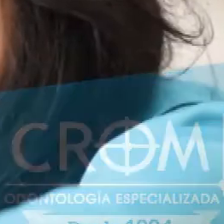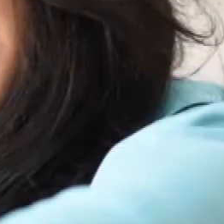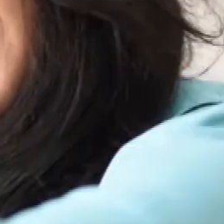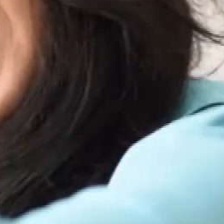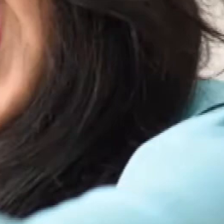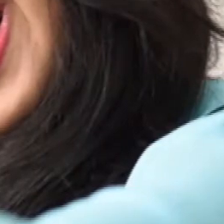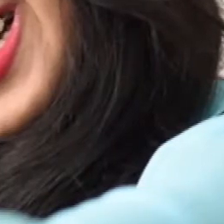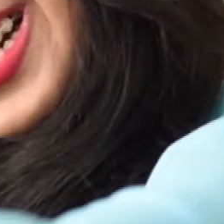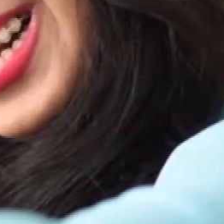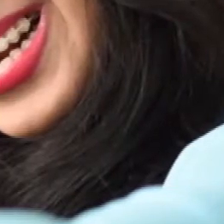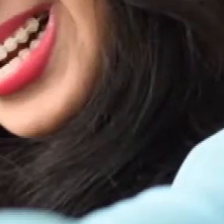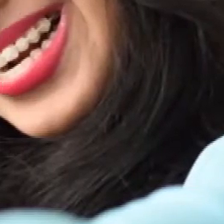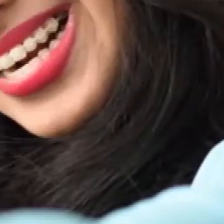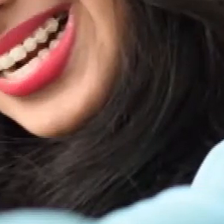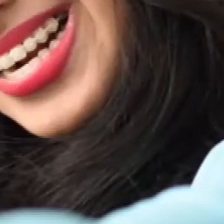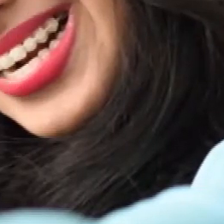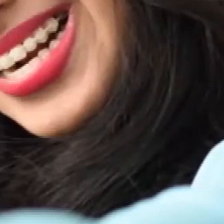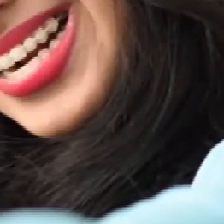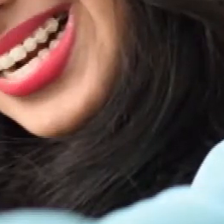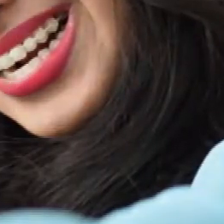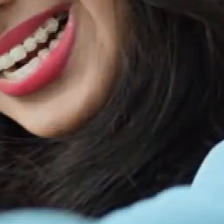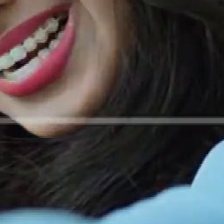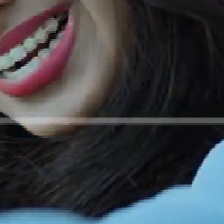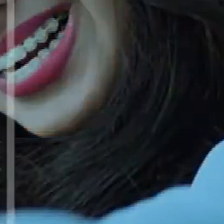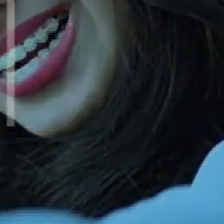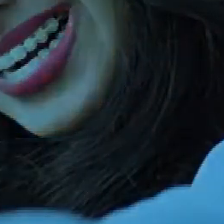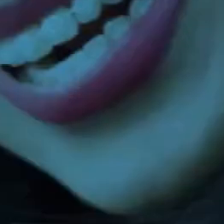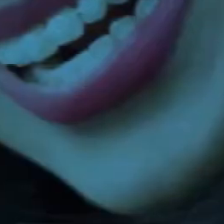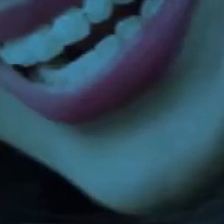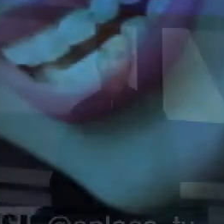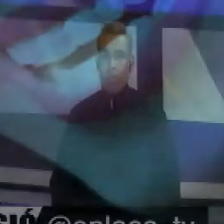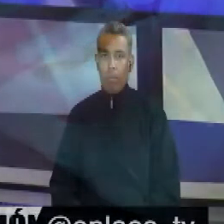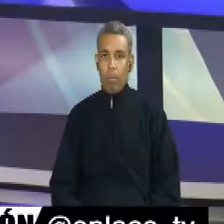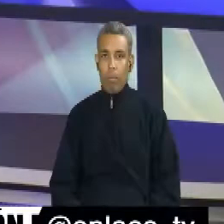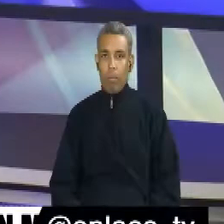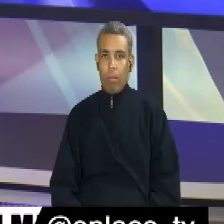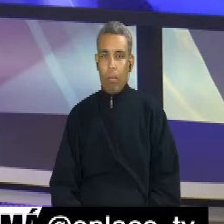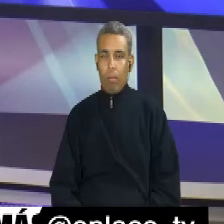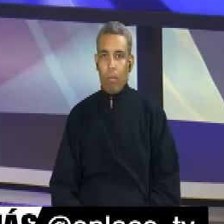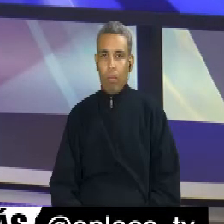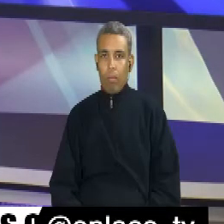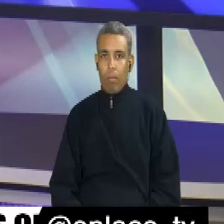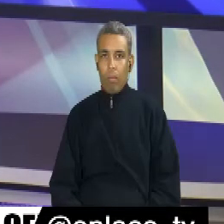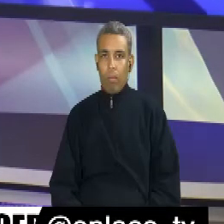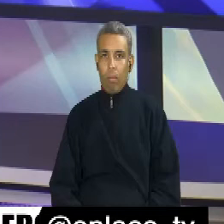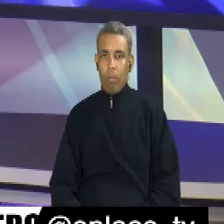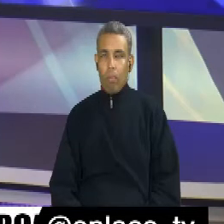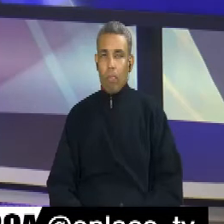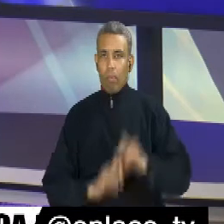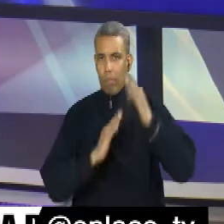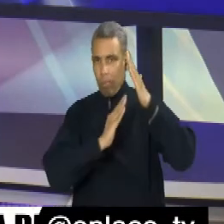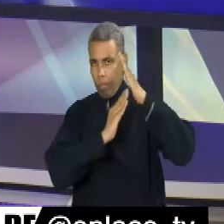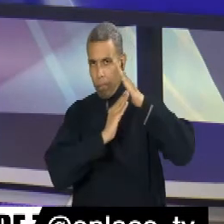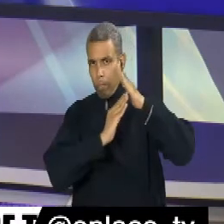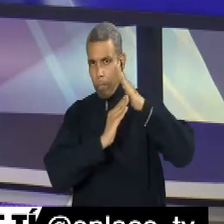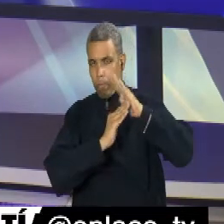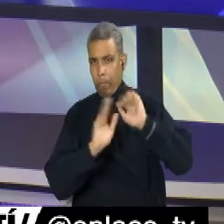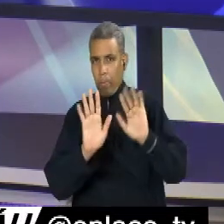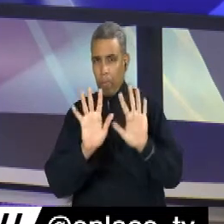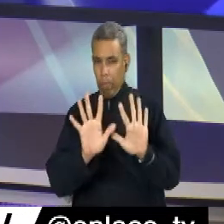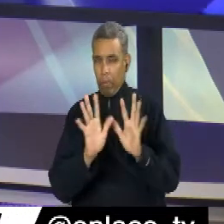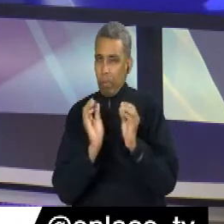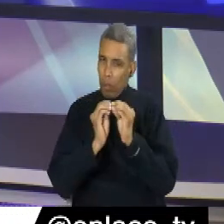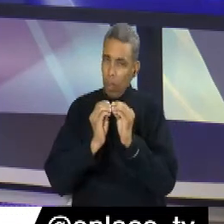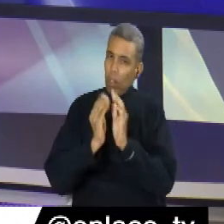odontología especializada. Hacemos una pausa en Enlace Noticias. Al volver